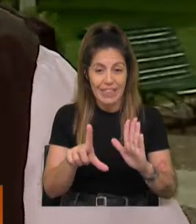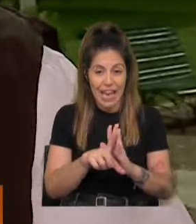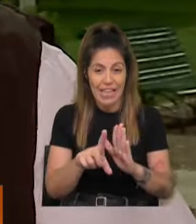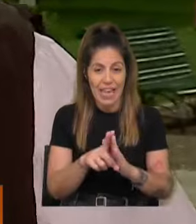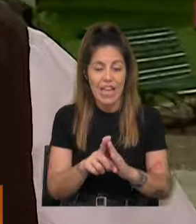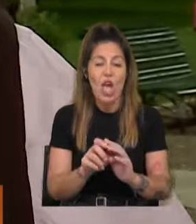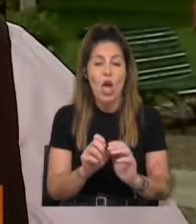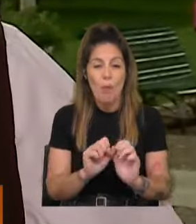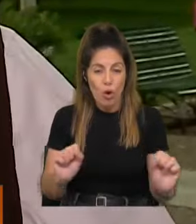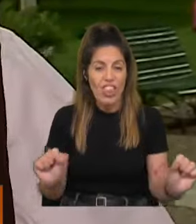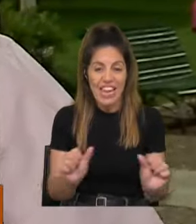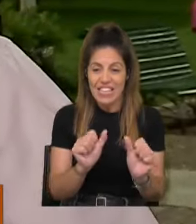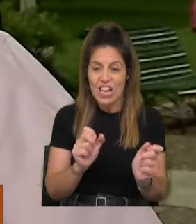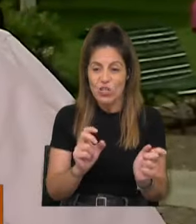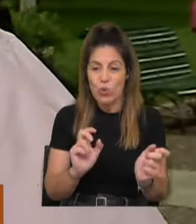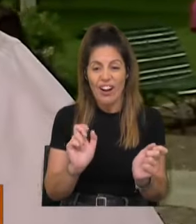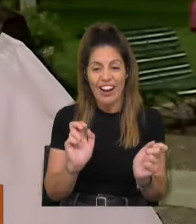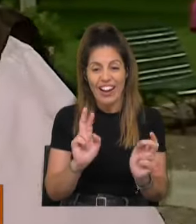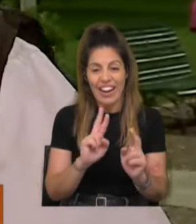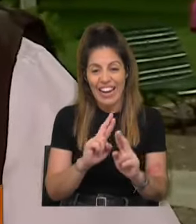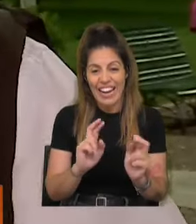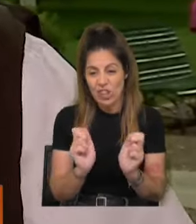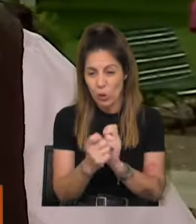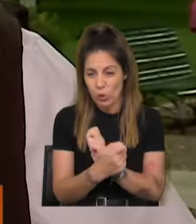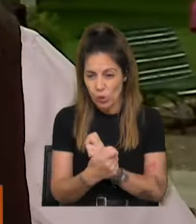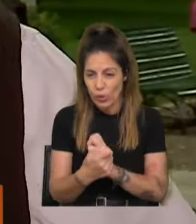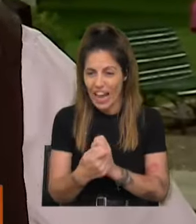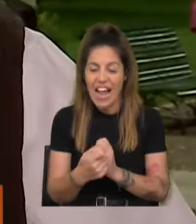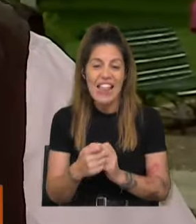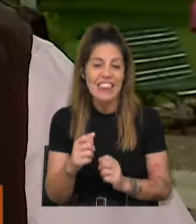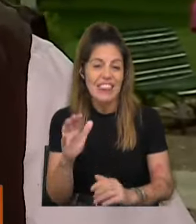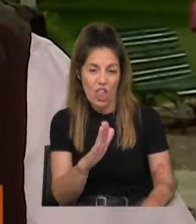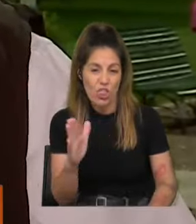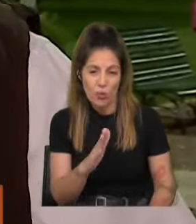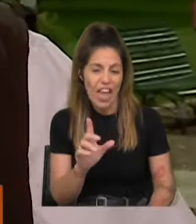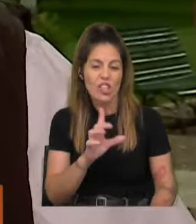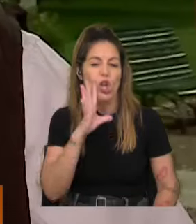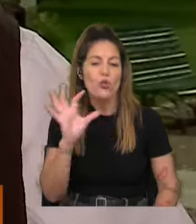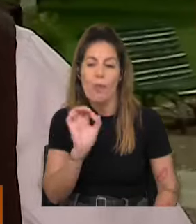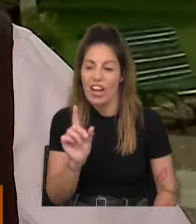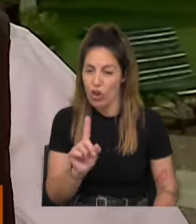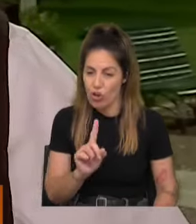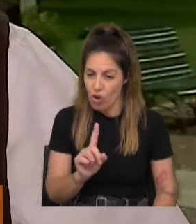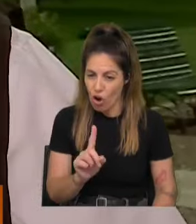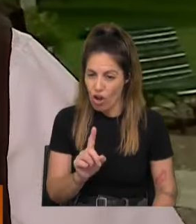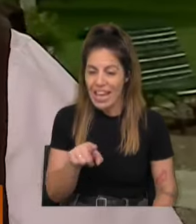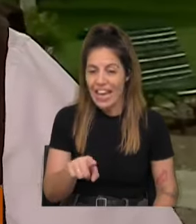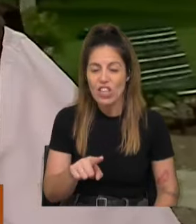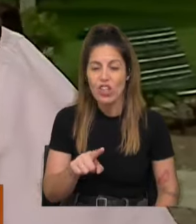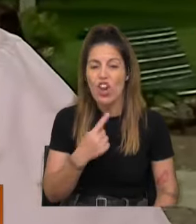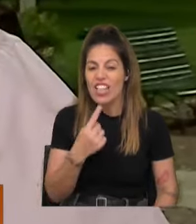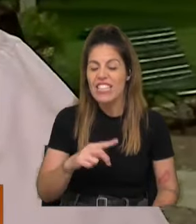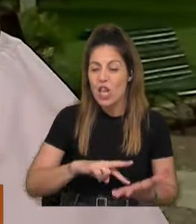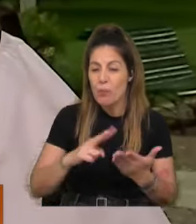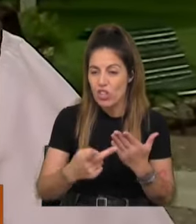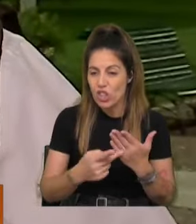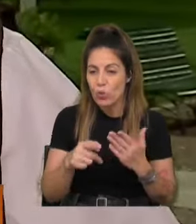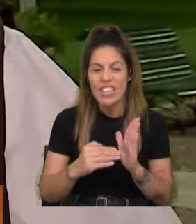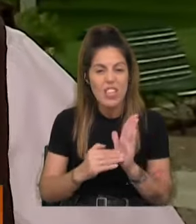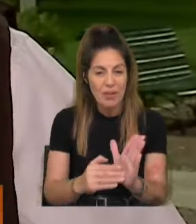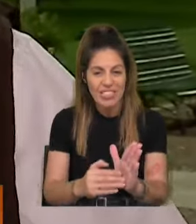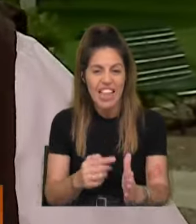hacer su reestructura de deuda Esto no es un Perdón at Tuti como dicen algunos lo que dice el proyecto es que usted se presenta Dice cuáles son sus